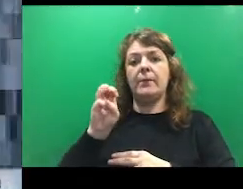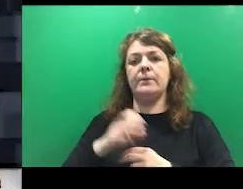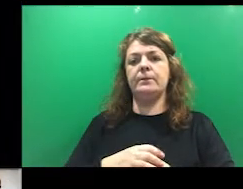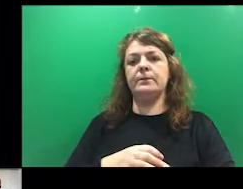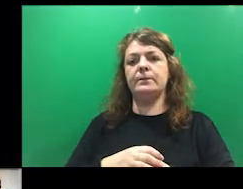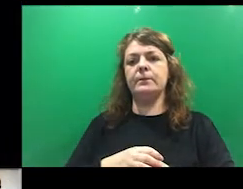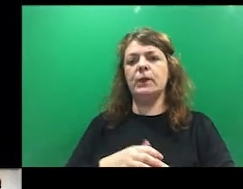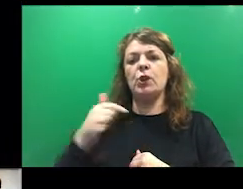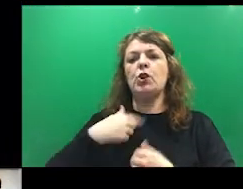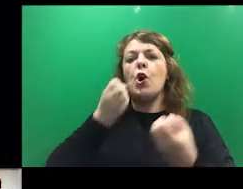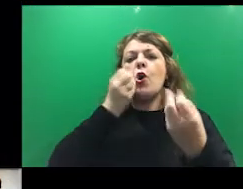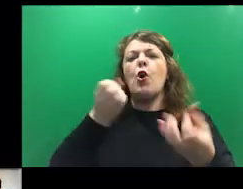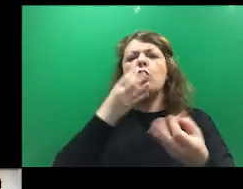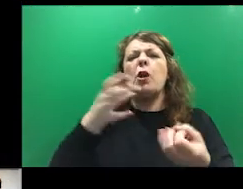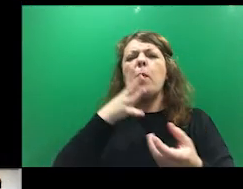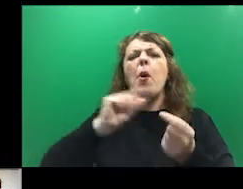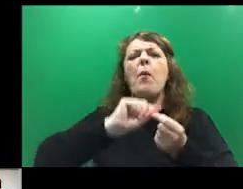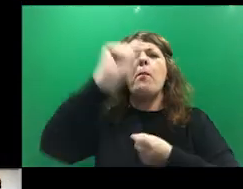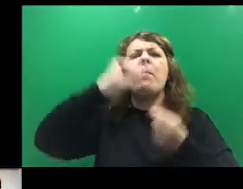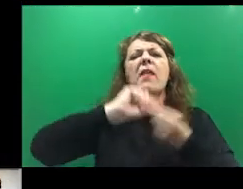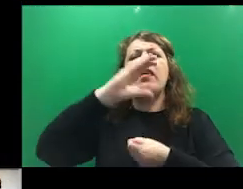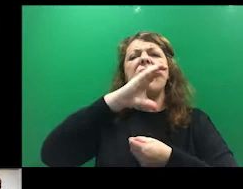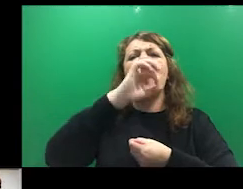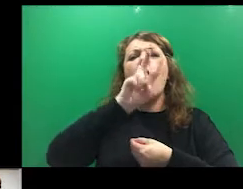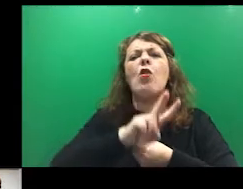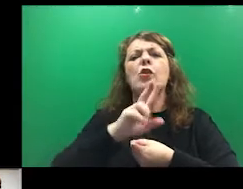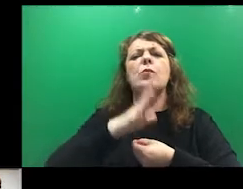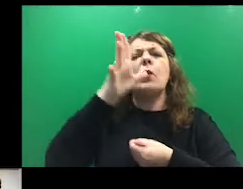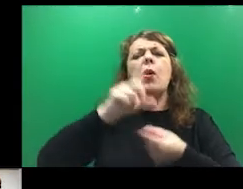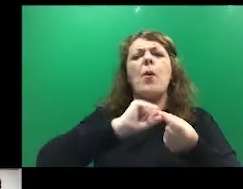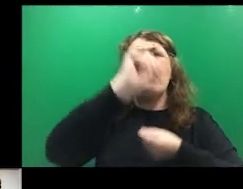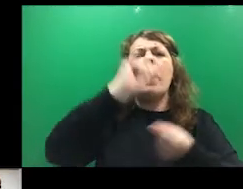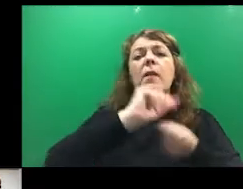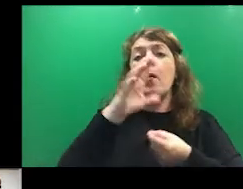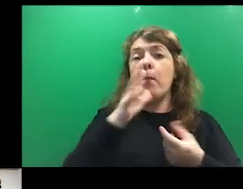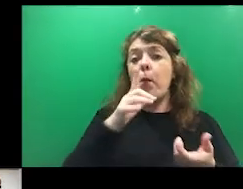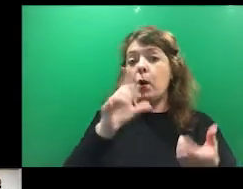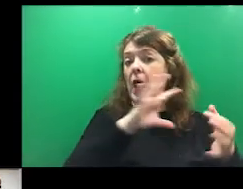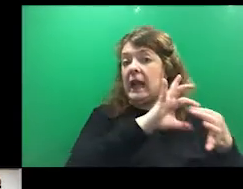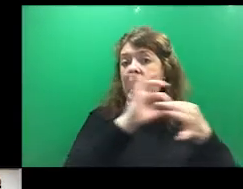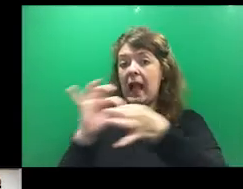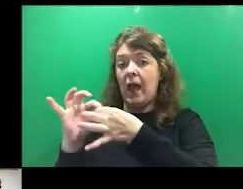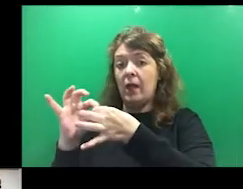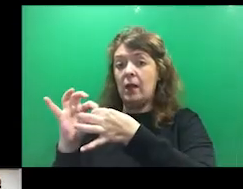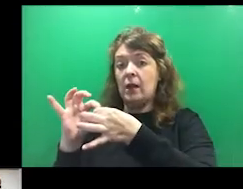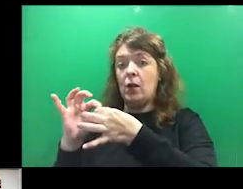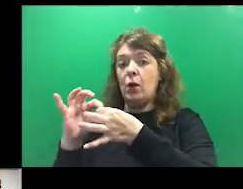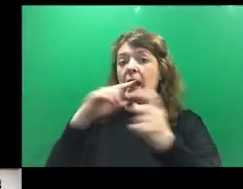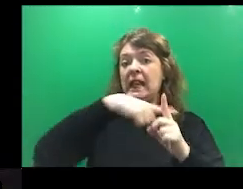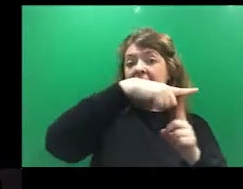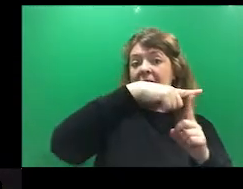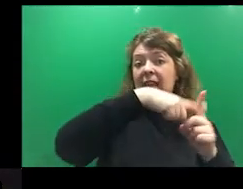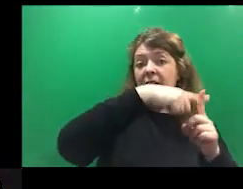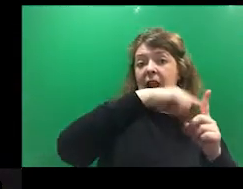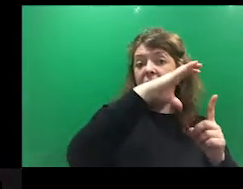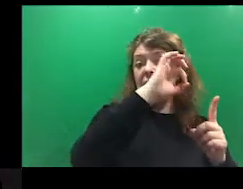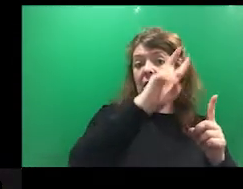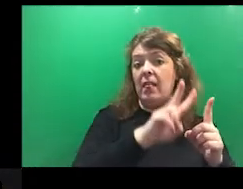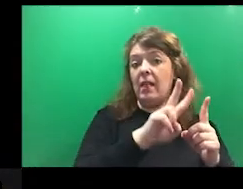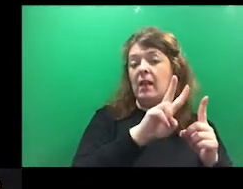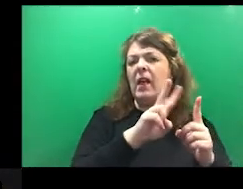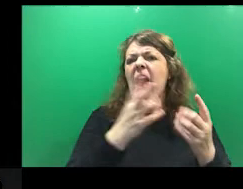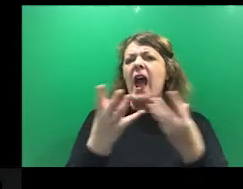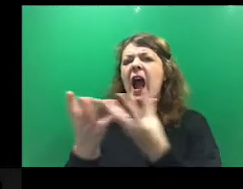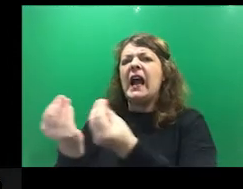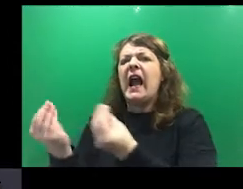Hola, ¿qué tal? Yo soy Pepe y bueno, os voy a contar por qué medimos el CO2. Y lo hacemos porque hay una relación directa entre el nivel